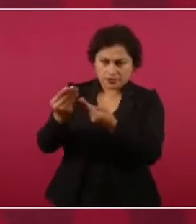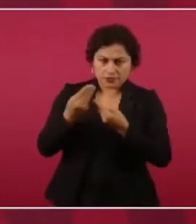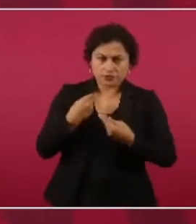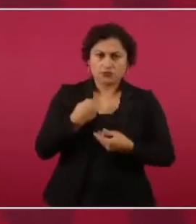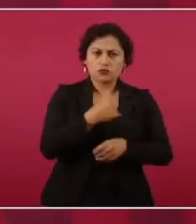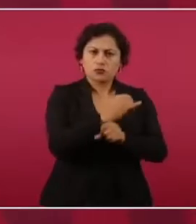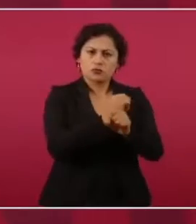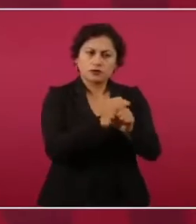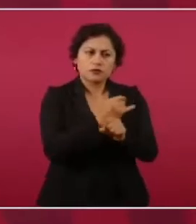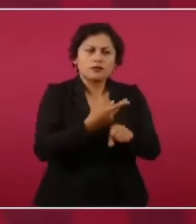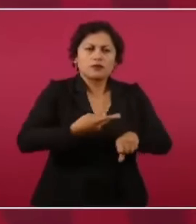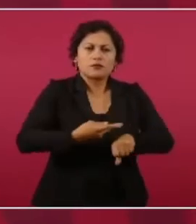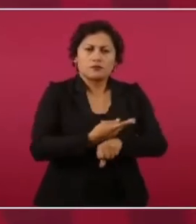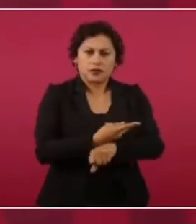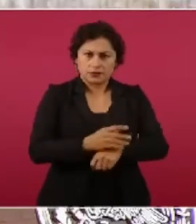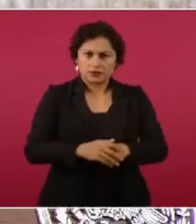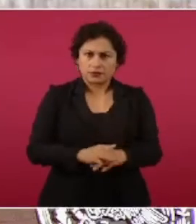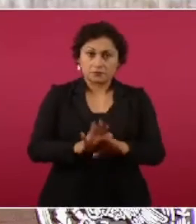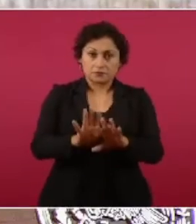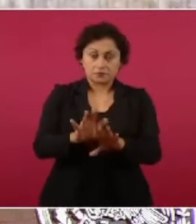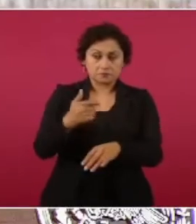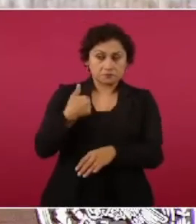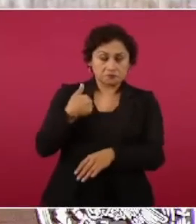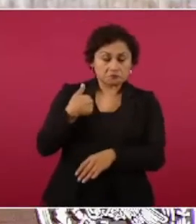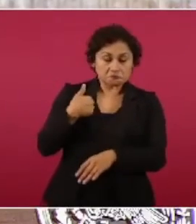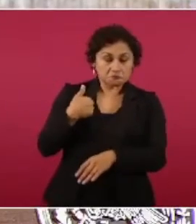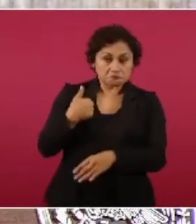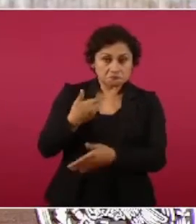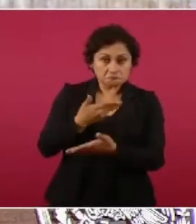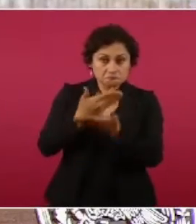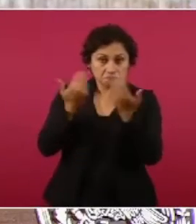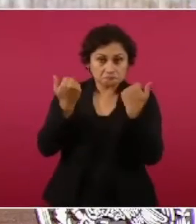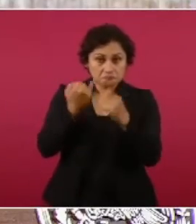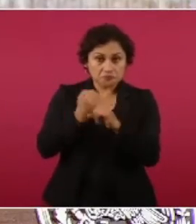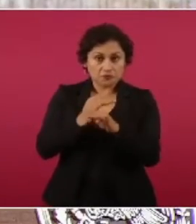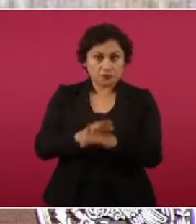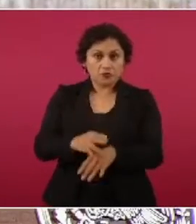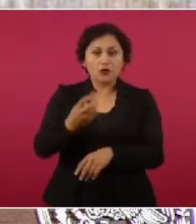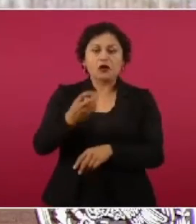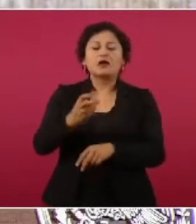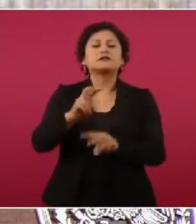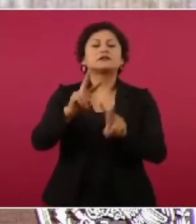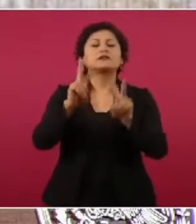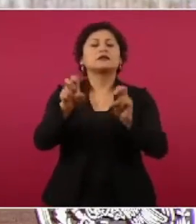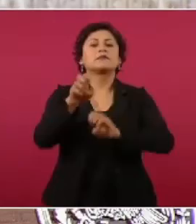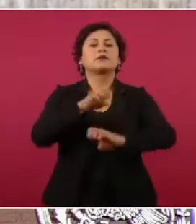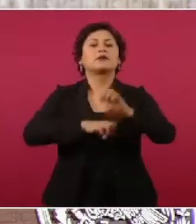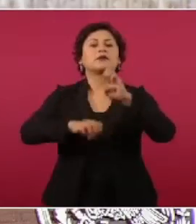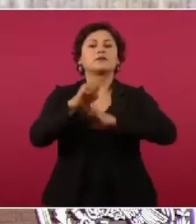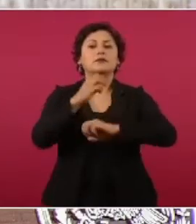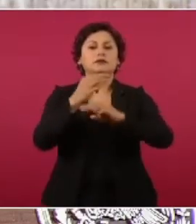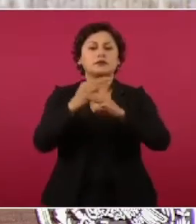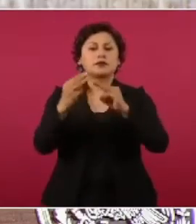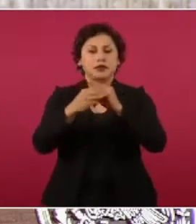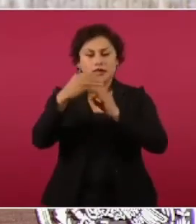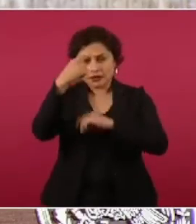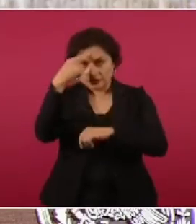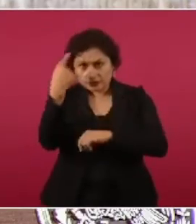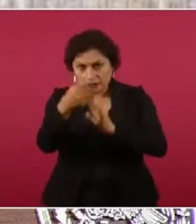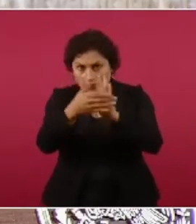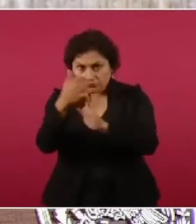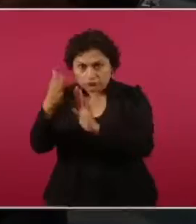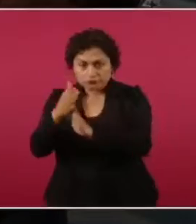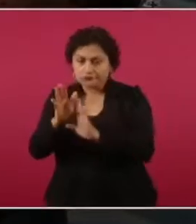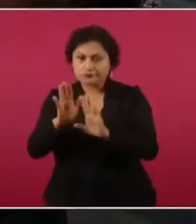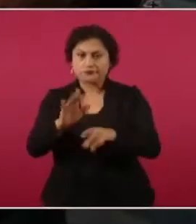se trata, pero no tenía yo información sobre esto de materiales de construcción. Y por supuesto también, por